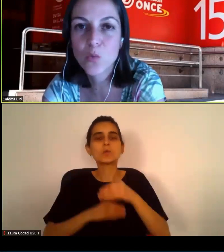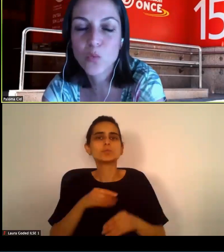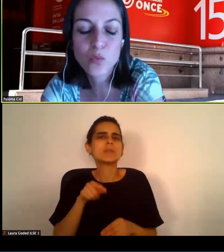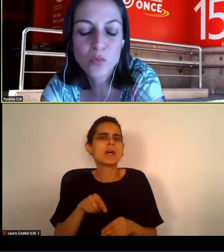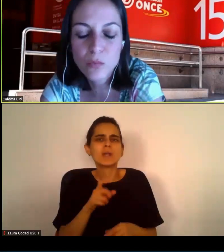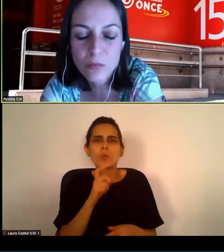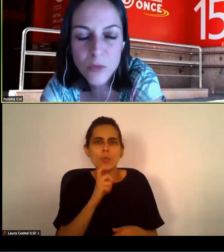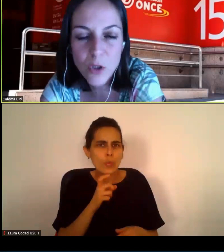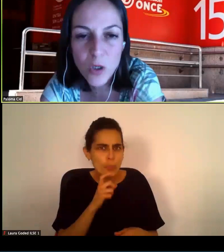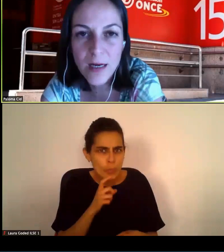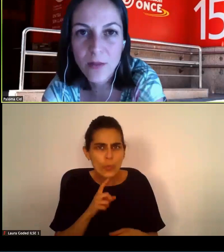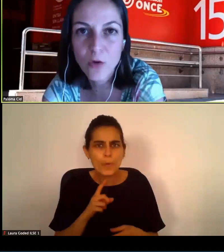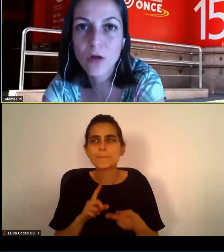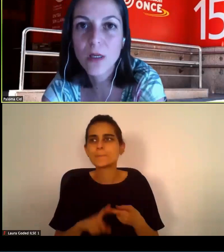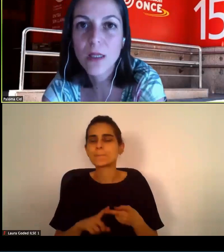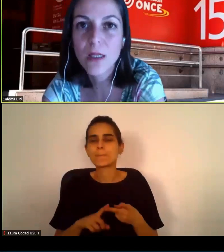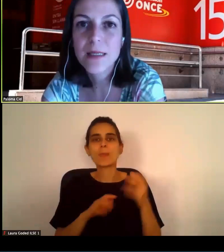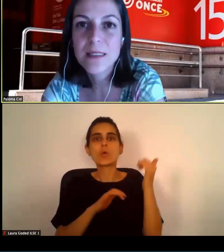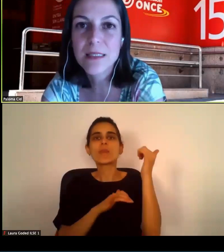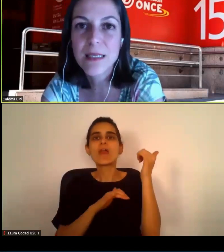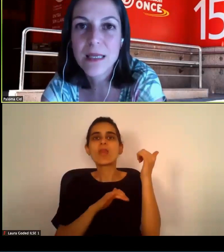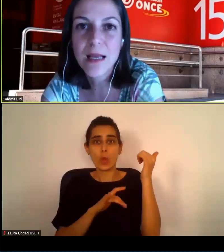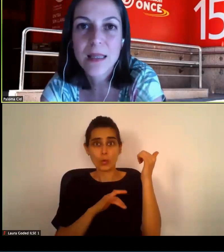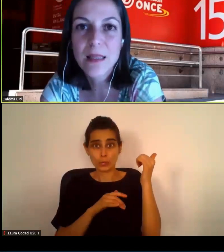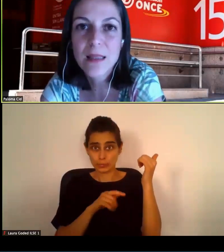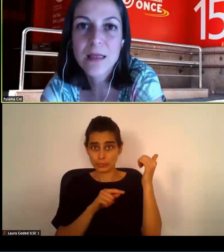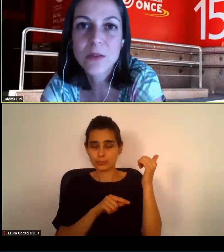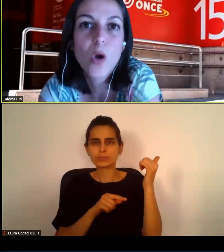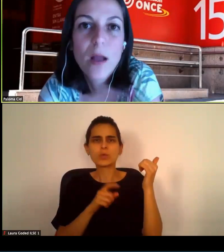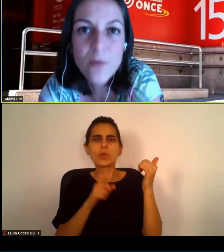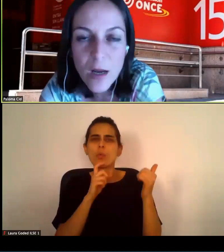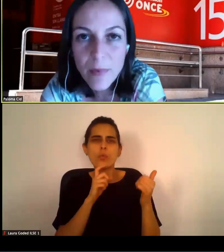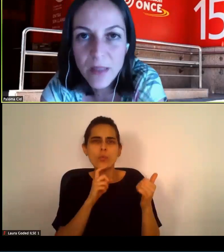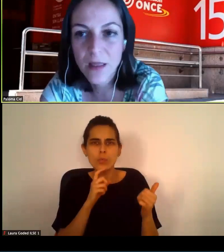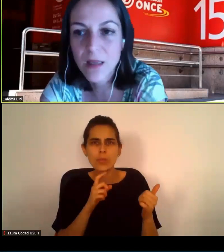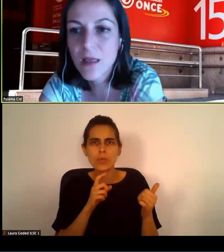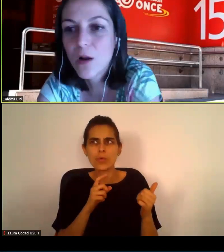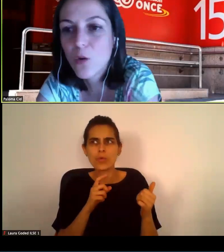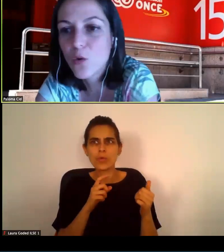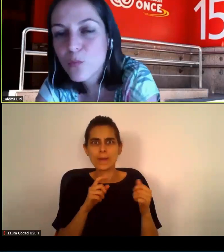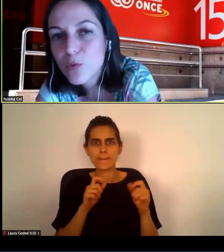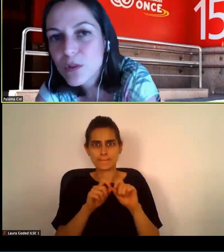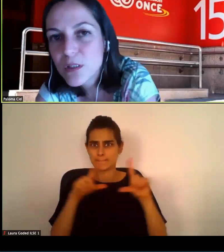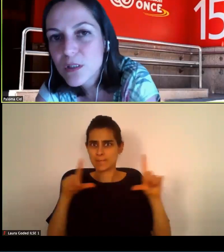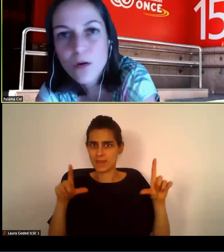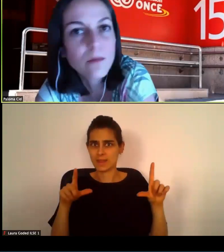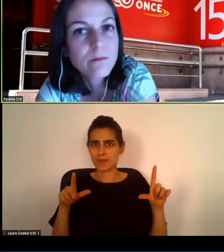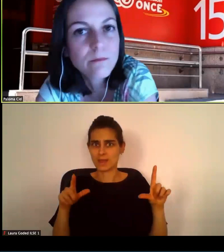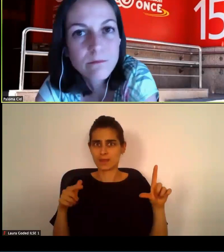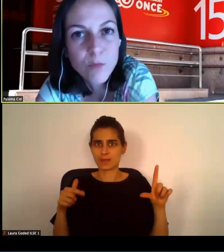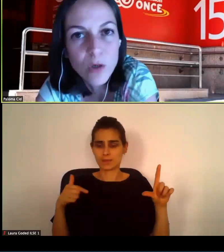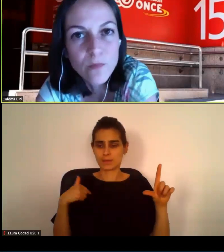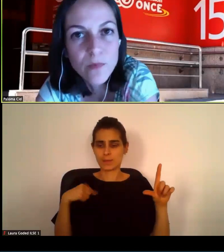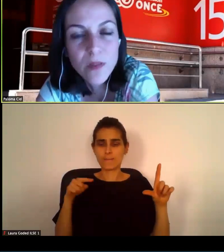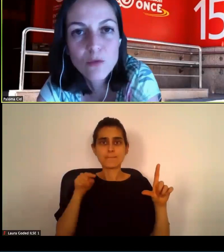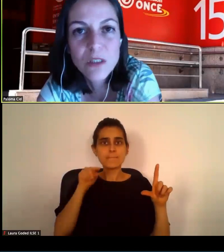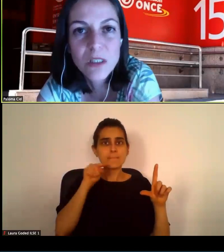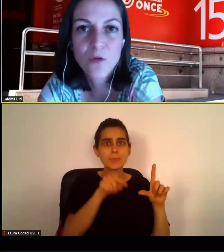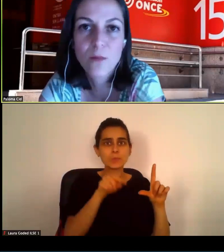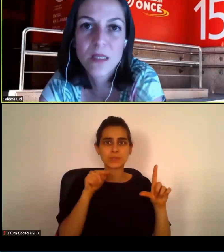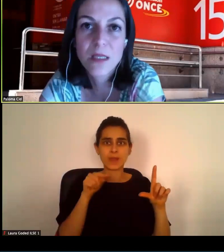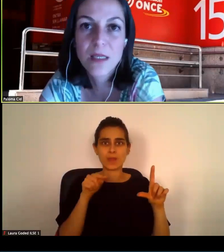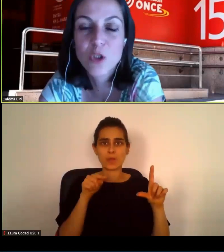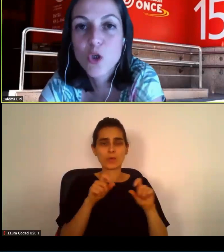utilizan un ordenador, si acceden tocando la pantalla con un pulsador, bueno, de